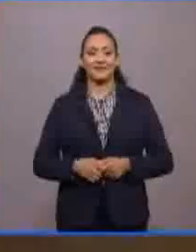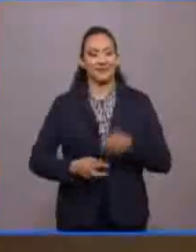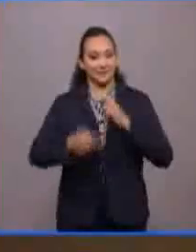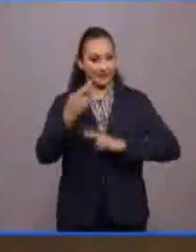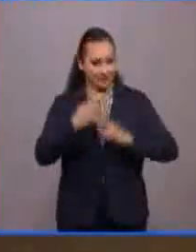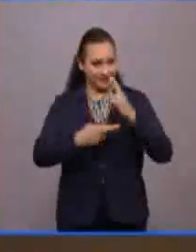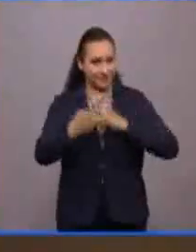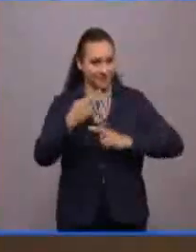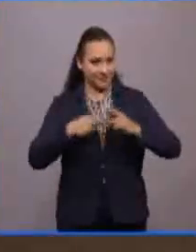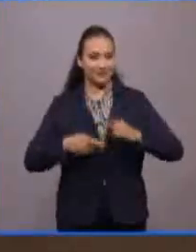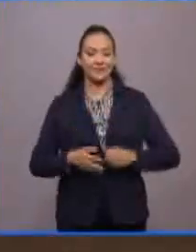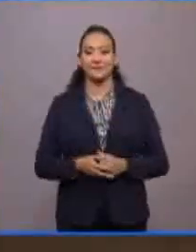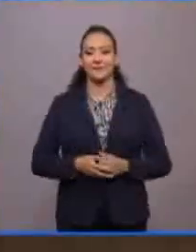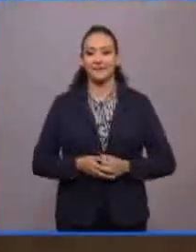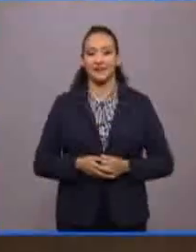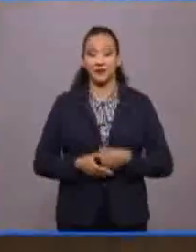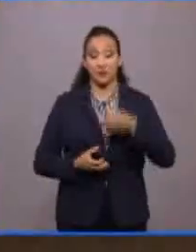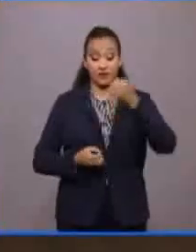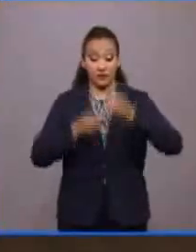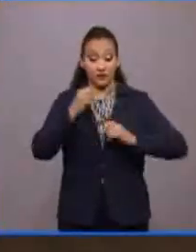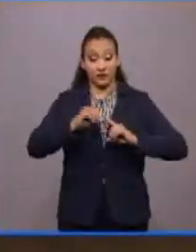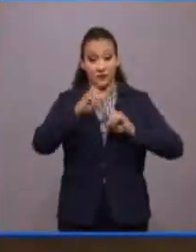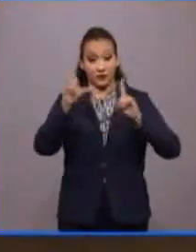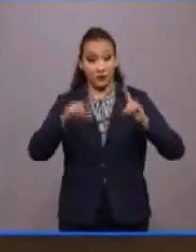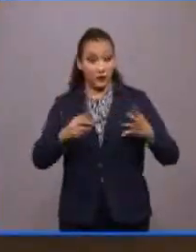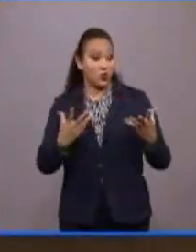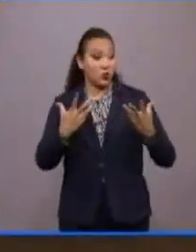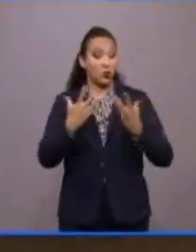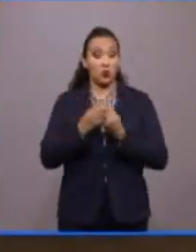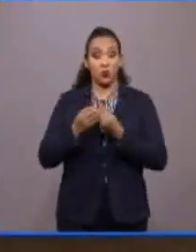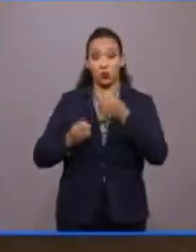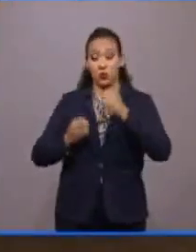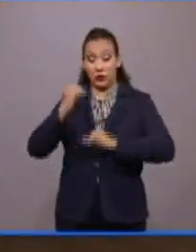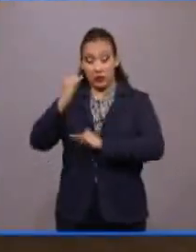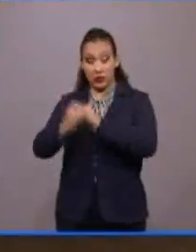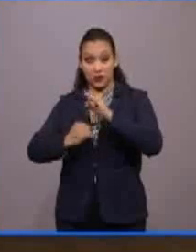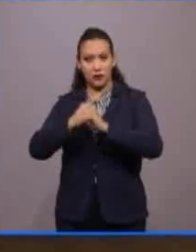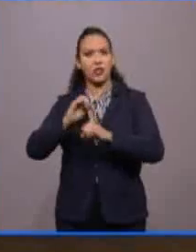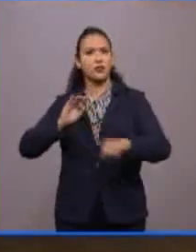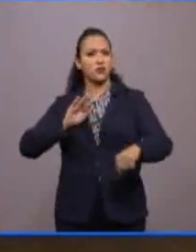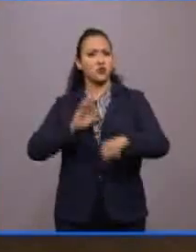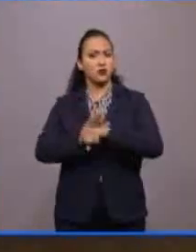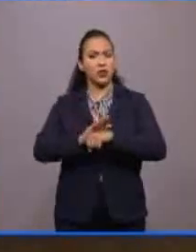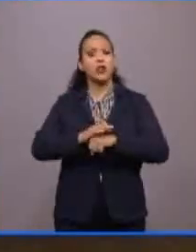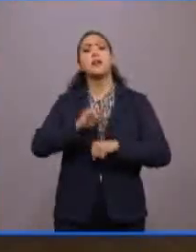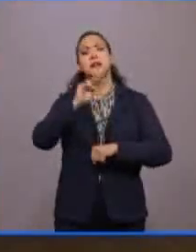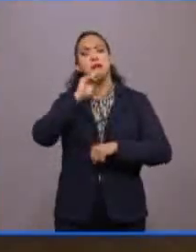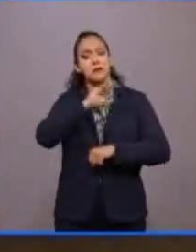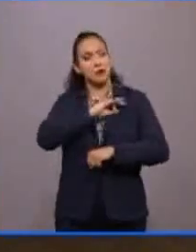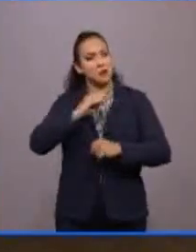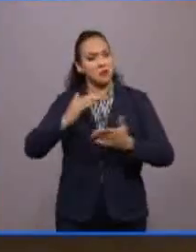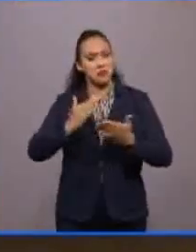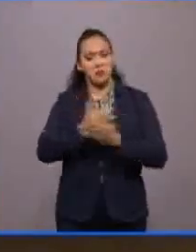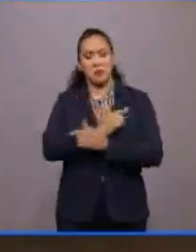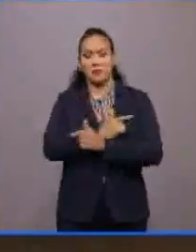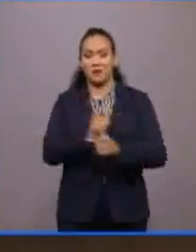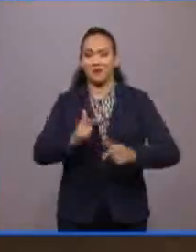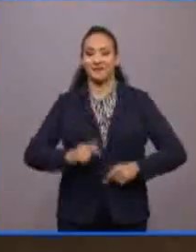Al regresar, la Suprema Corte y la Corte Interamericana han protegido el derecho a ejercer la maternidad.